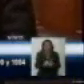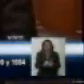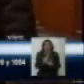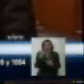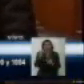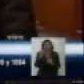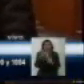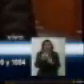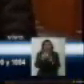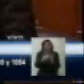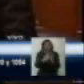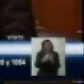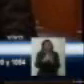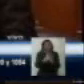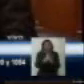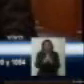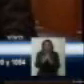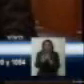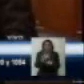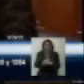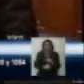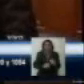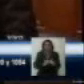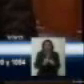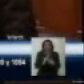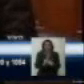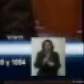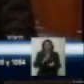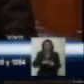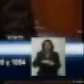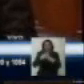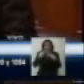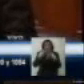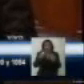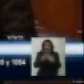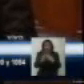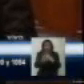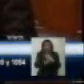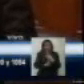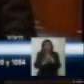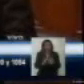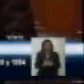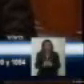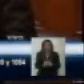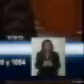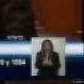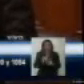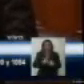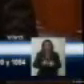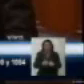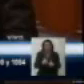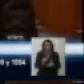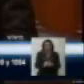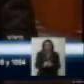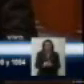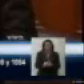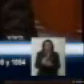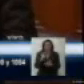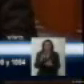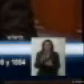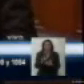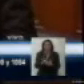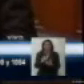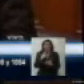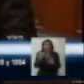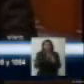el objetivo de los decretos que aprobamos hace un año sobre la selva era proteger a la Amazonía, a nuestra Amazonía, porque la